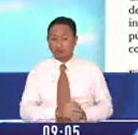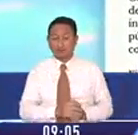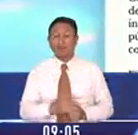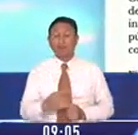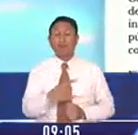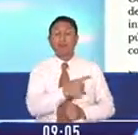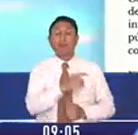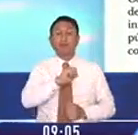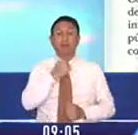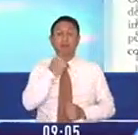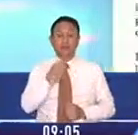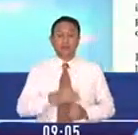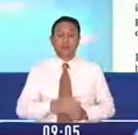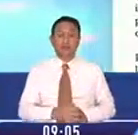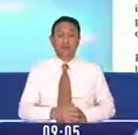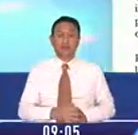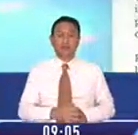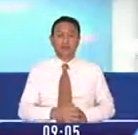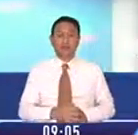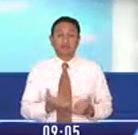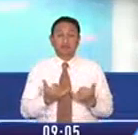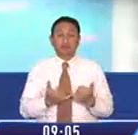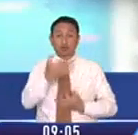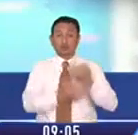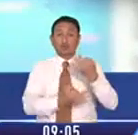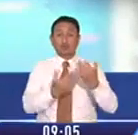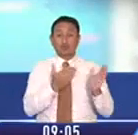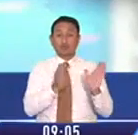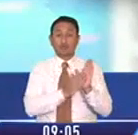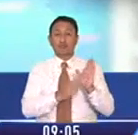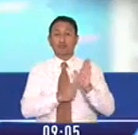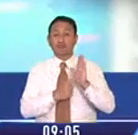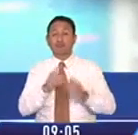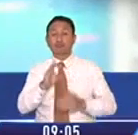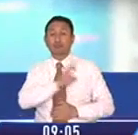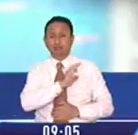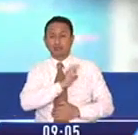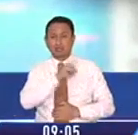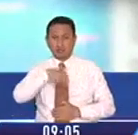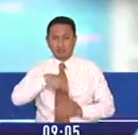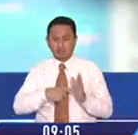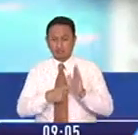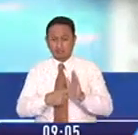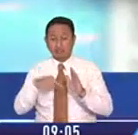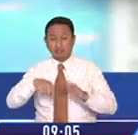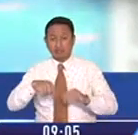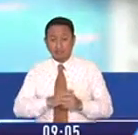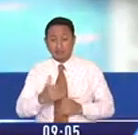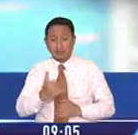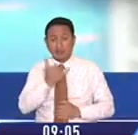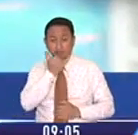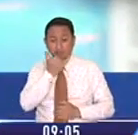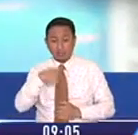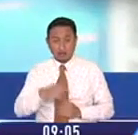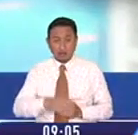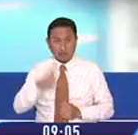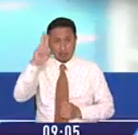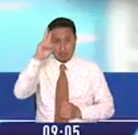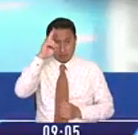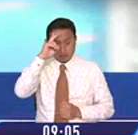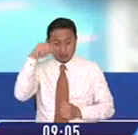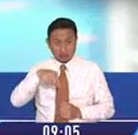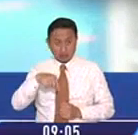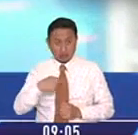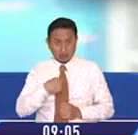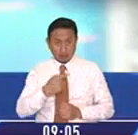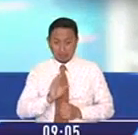defensa detalló lo siguiente. En la etapa de juicio probaré de manera técnica hasta la saciedad que no ha existido delito y peor aún